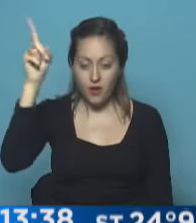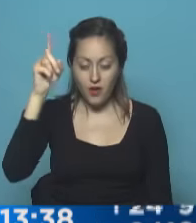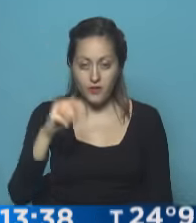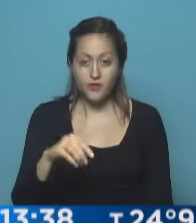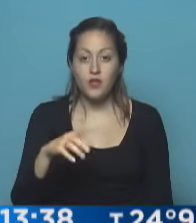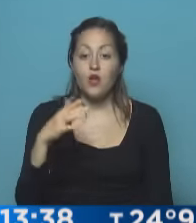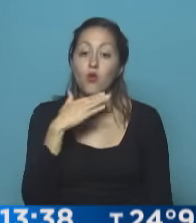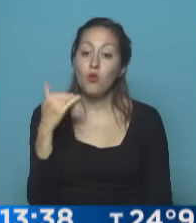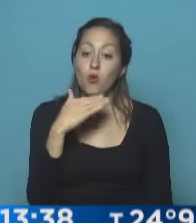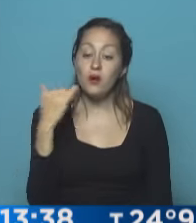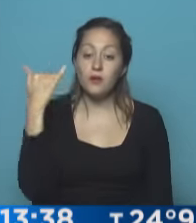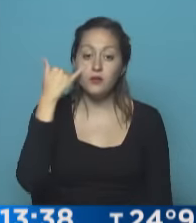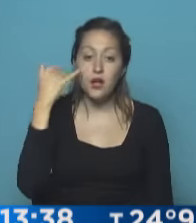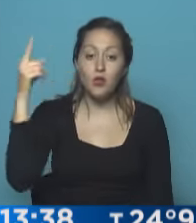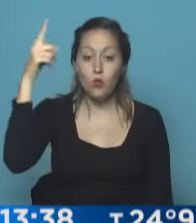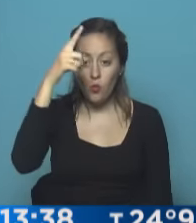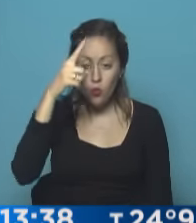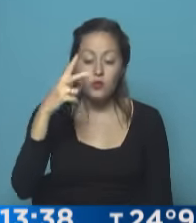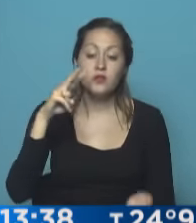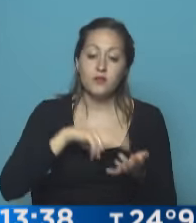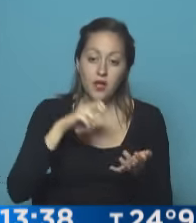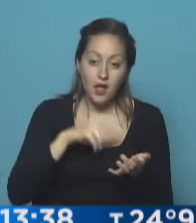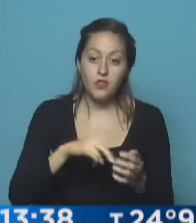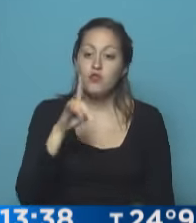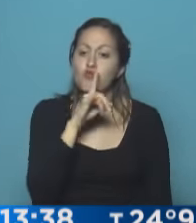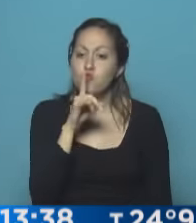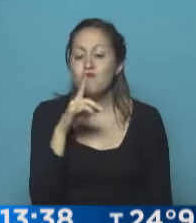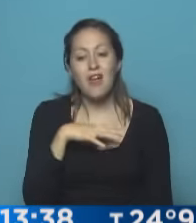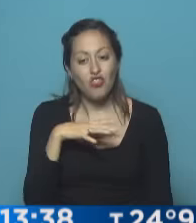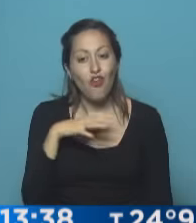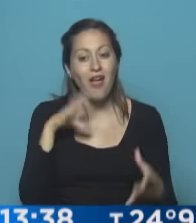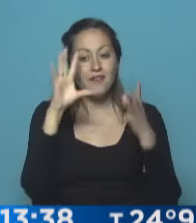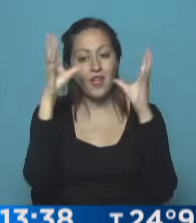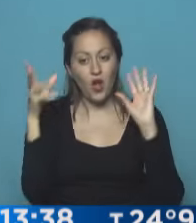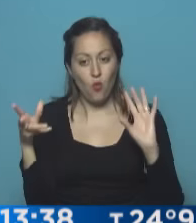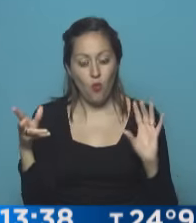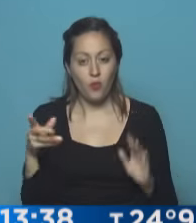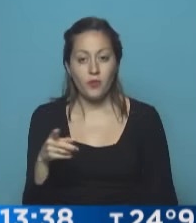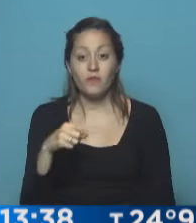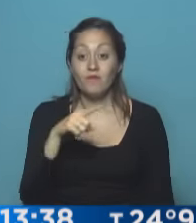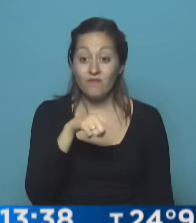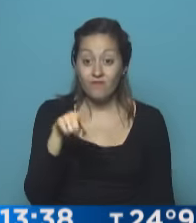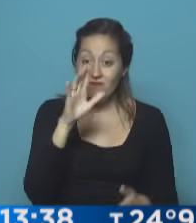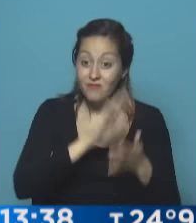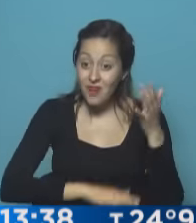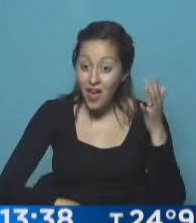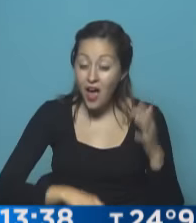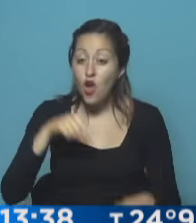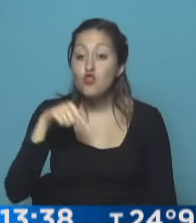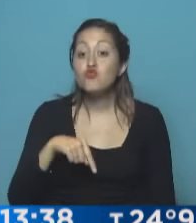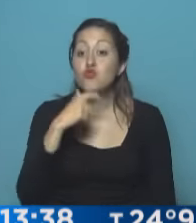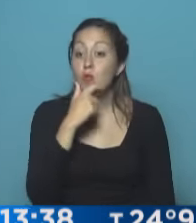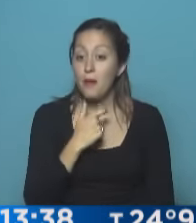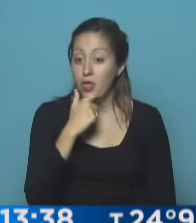este de Jujuy, ahí en la ciudad de Salta, Tucumán, hay mucha nubosidad todavía. Y esta zona blanca que vemos en el sur de